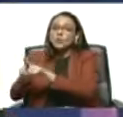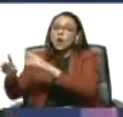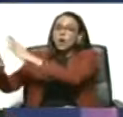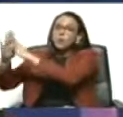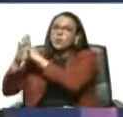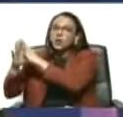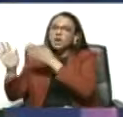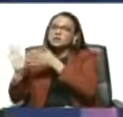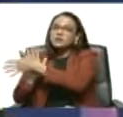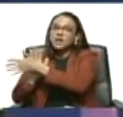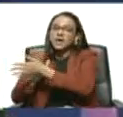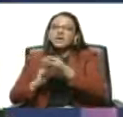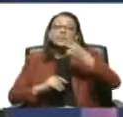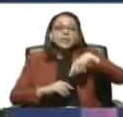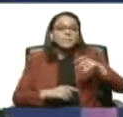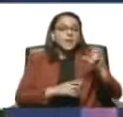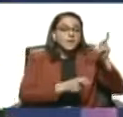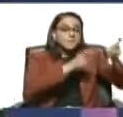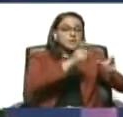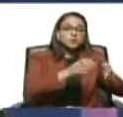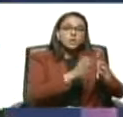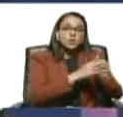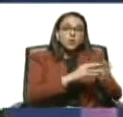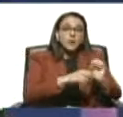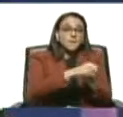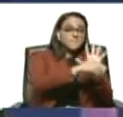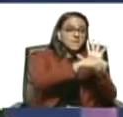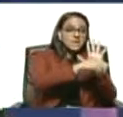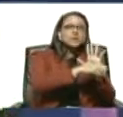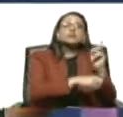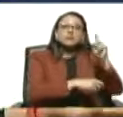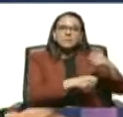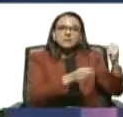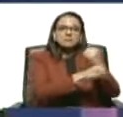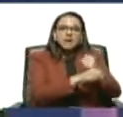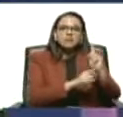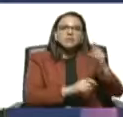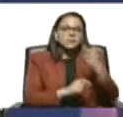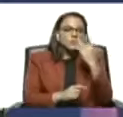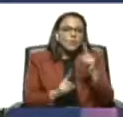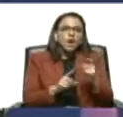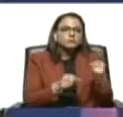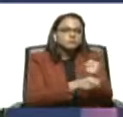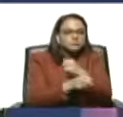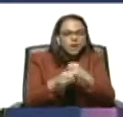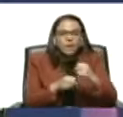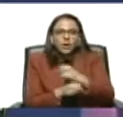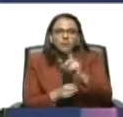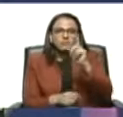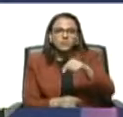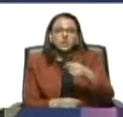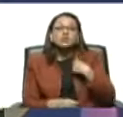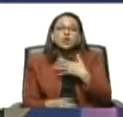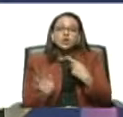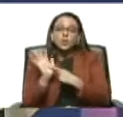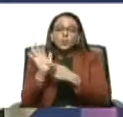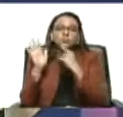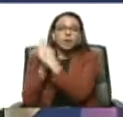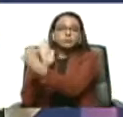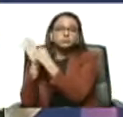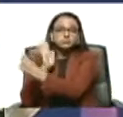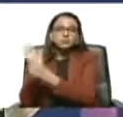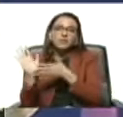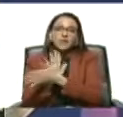esa reconfiguración. Así que yo quería mostrar algunos datos y hablo de la